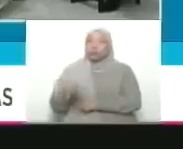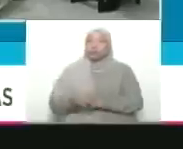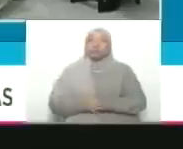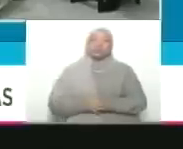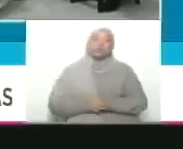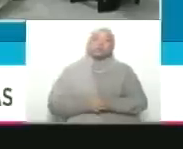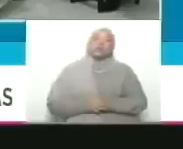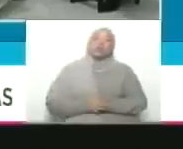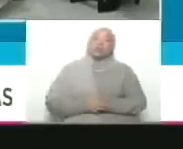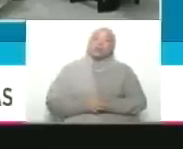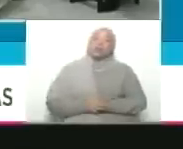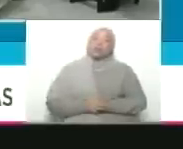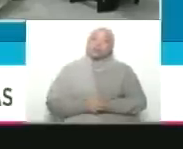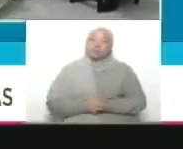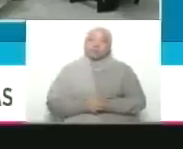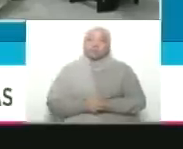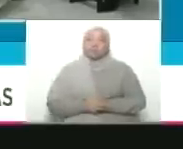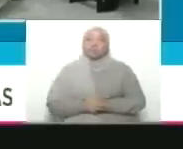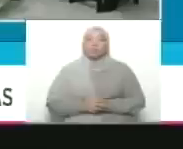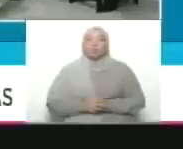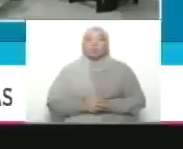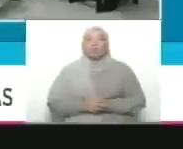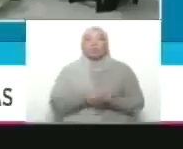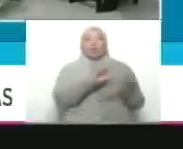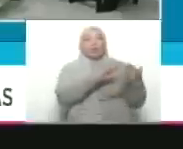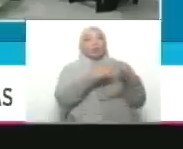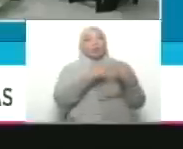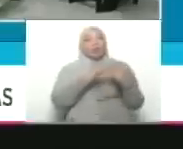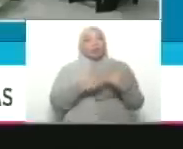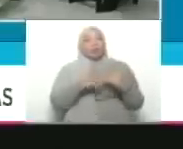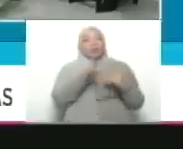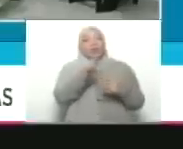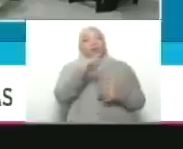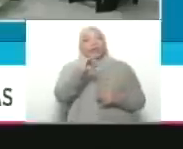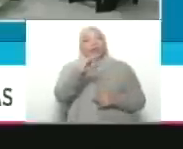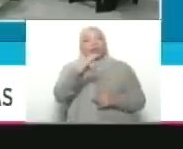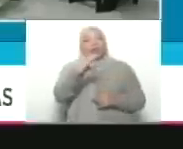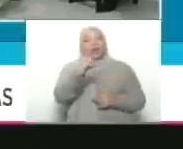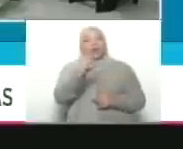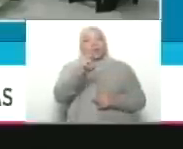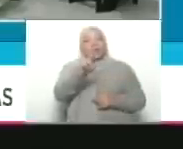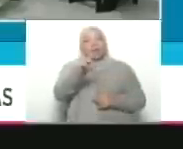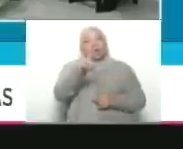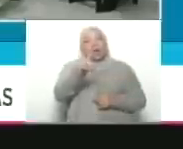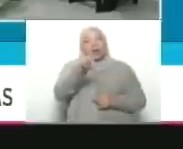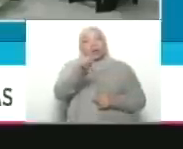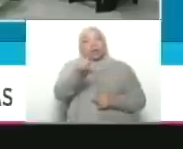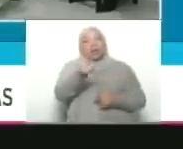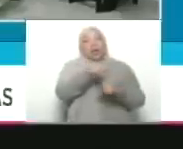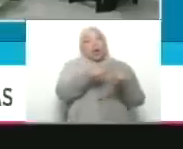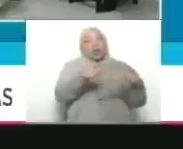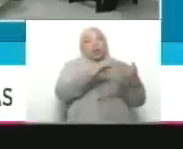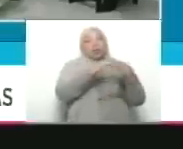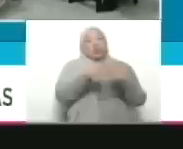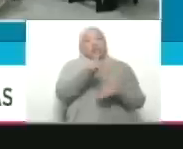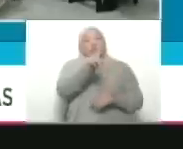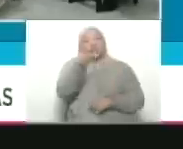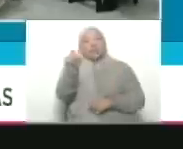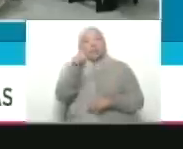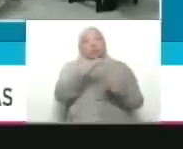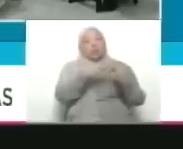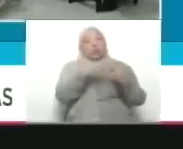correcto y en el urbanismo ricaute 100 viviendas más yo quiero ir a